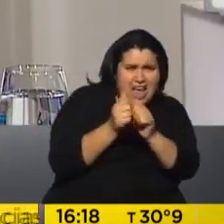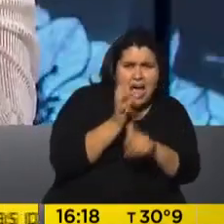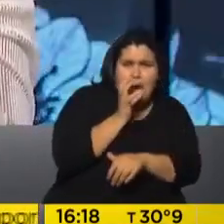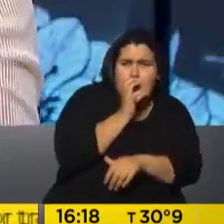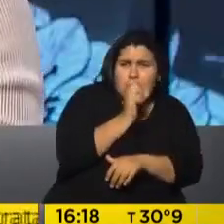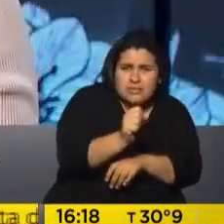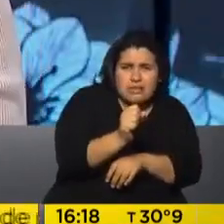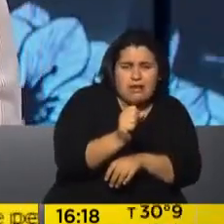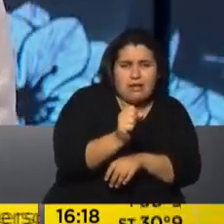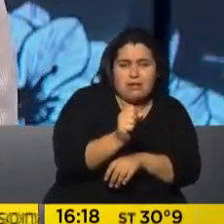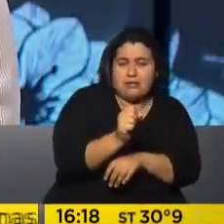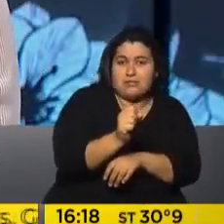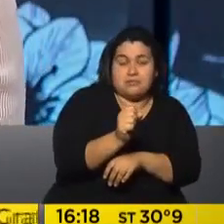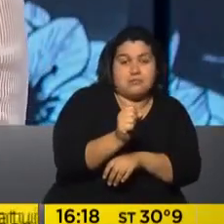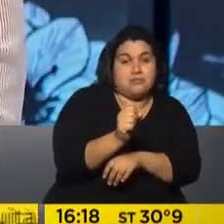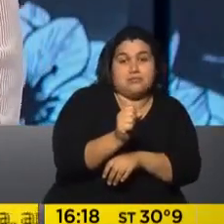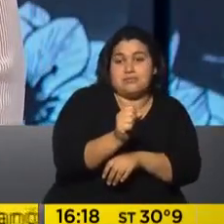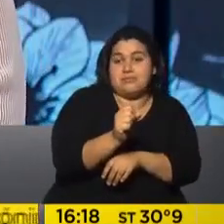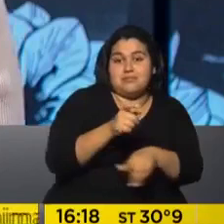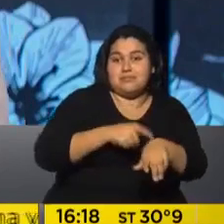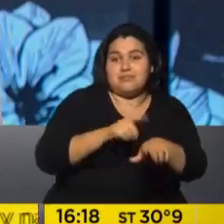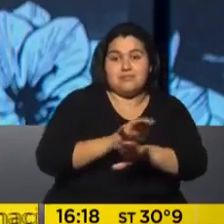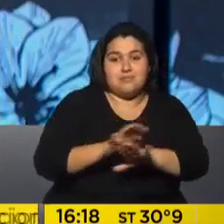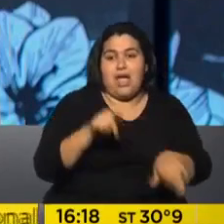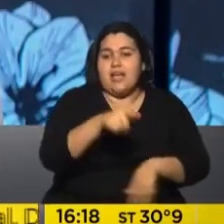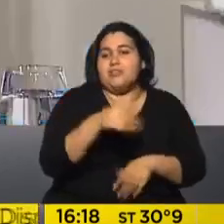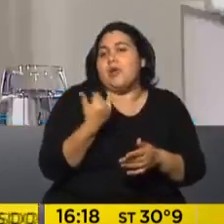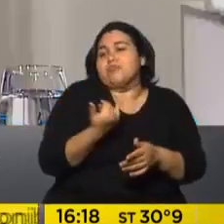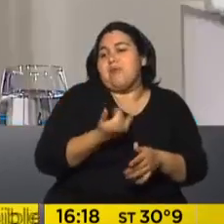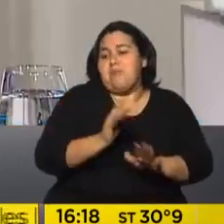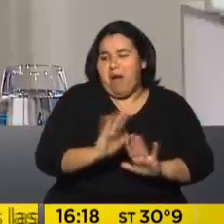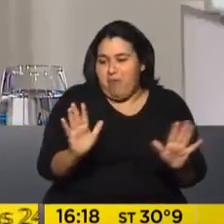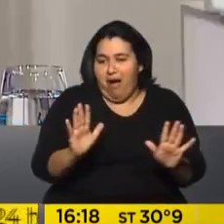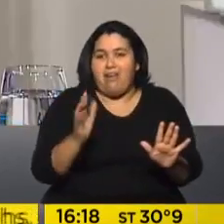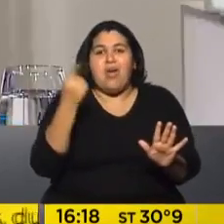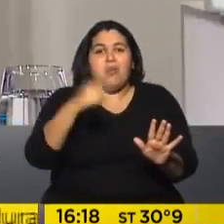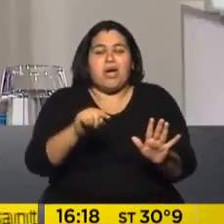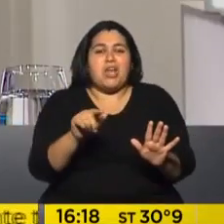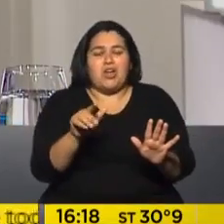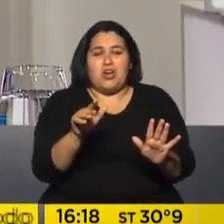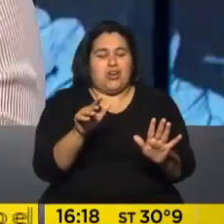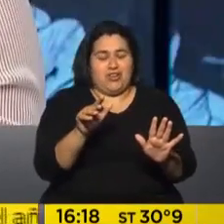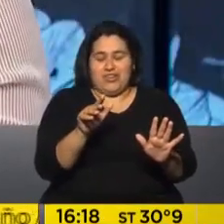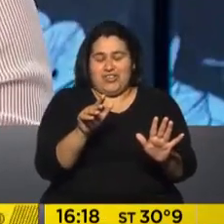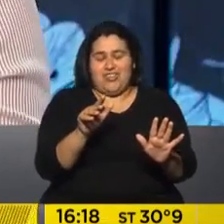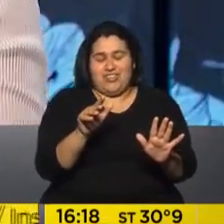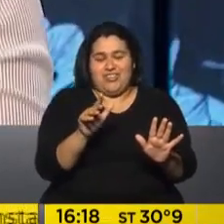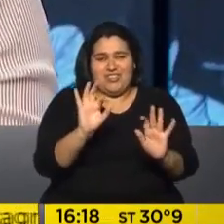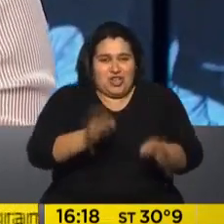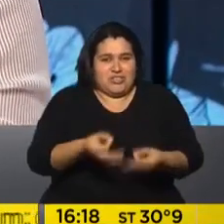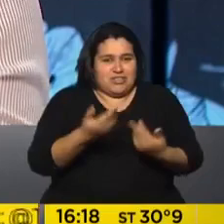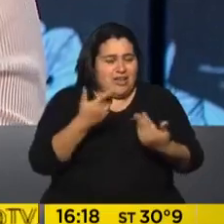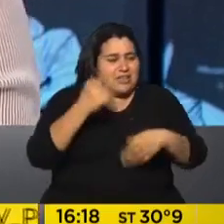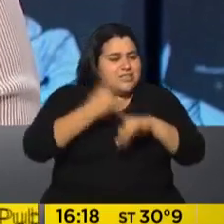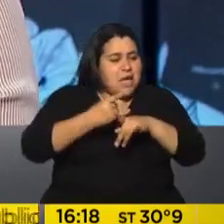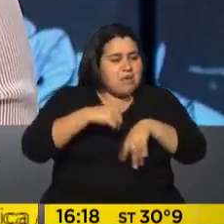cosa. No, todo el tiempo. Tortosa, y esto es una tontería lo que estoy contando. No, te digo, me refiero a que todo el tiempo